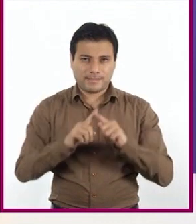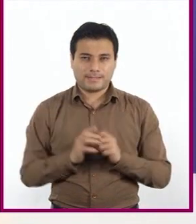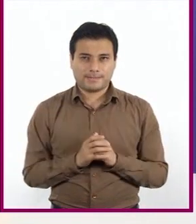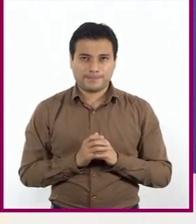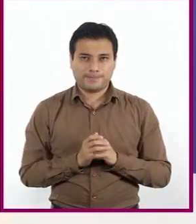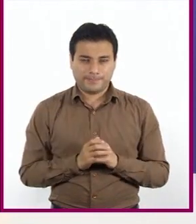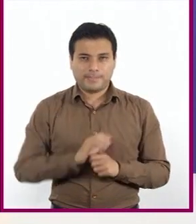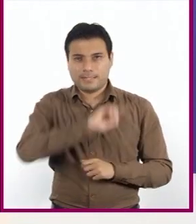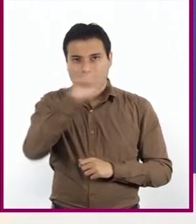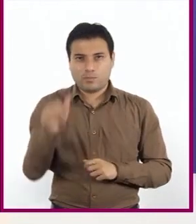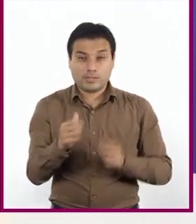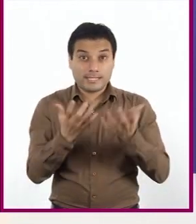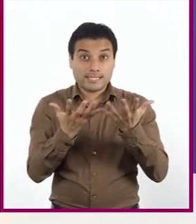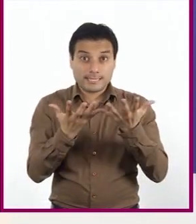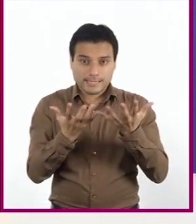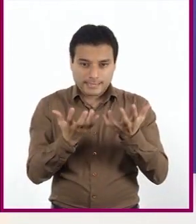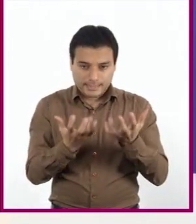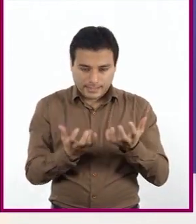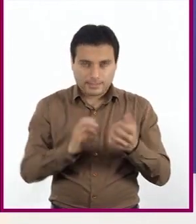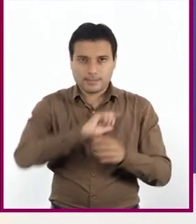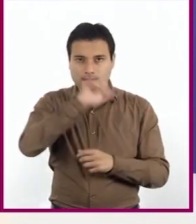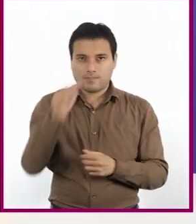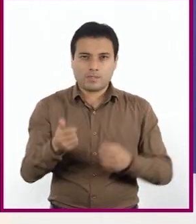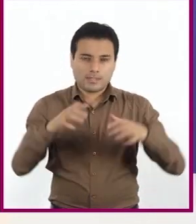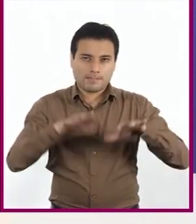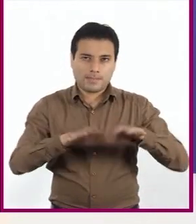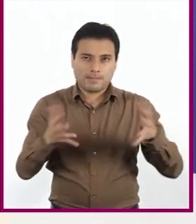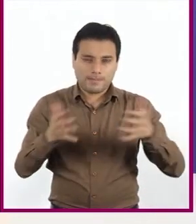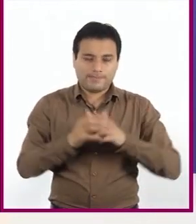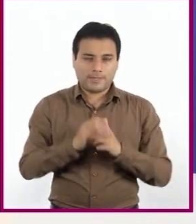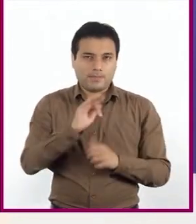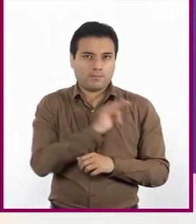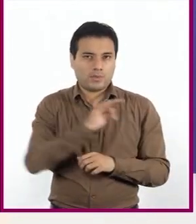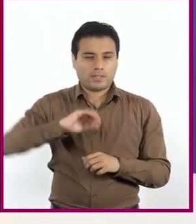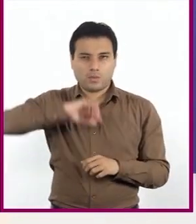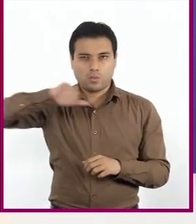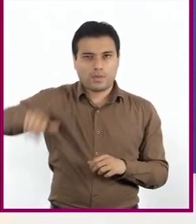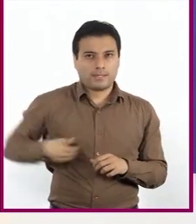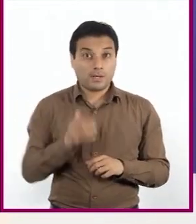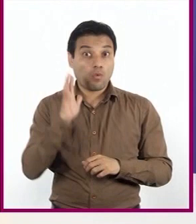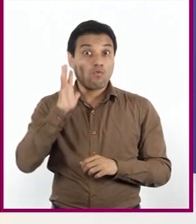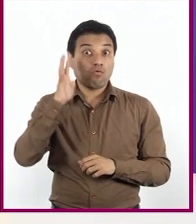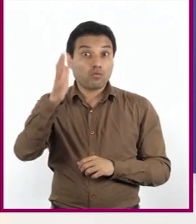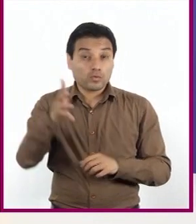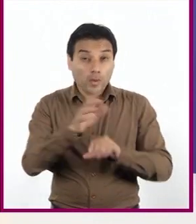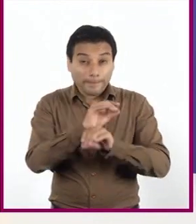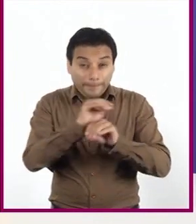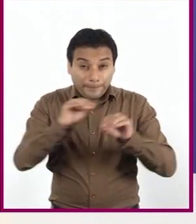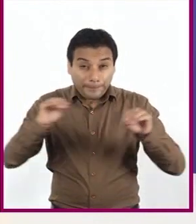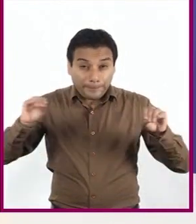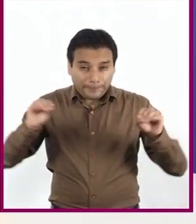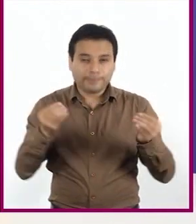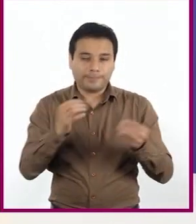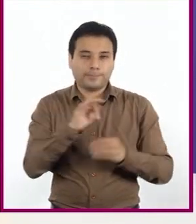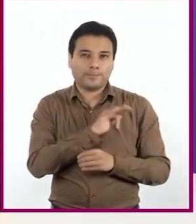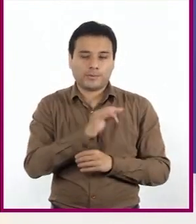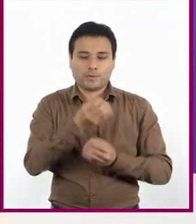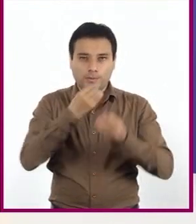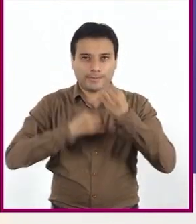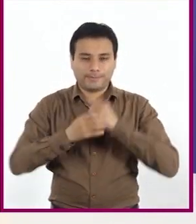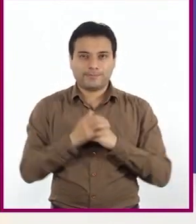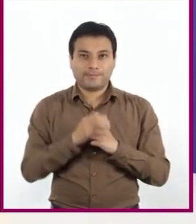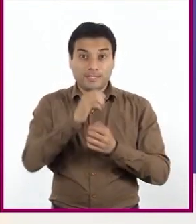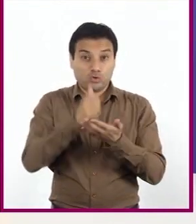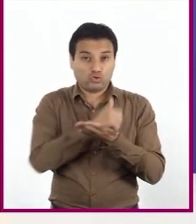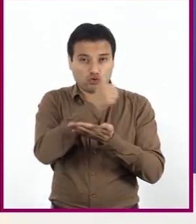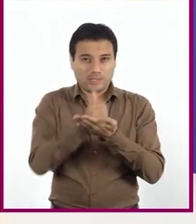ahumaban para preservarlos y usarlos como reservas para las épocas de sequías. La ciudad de San